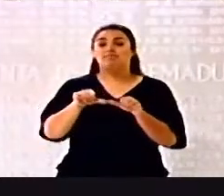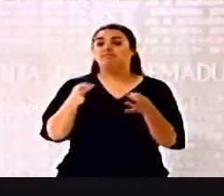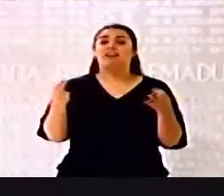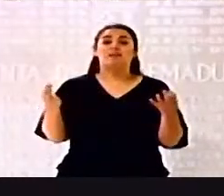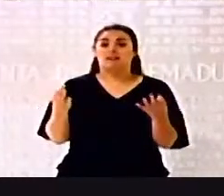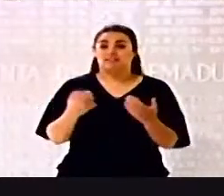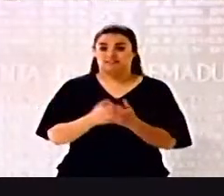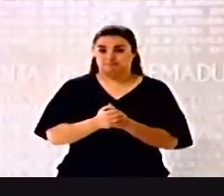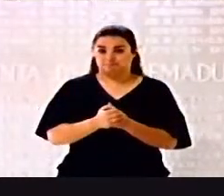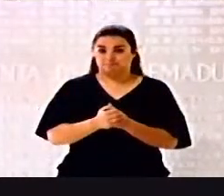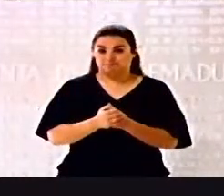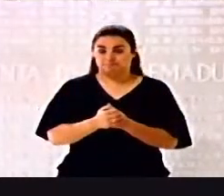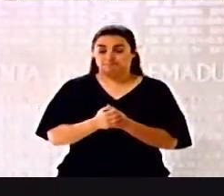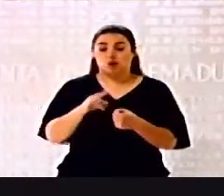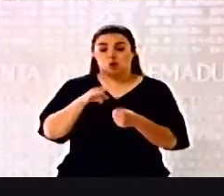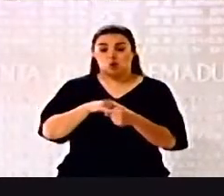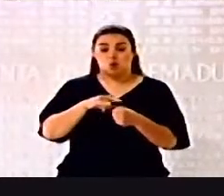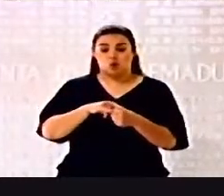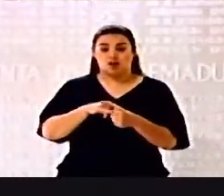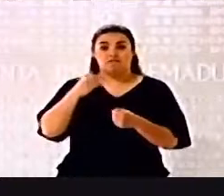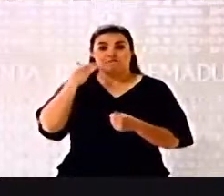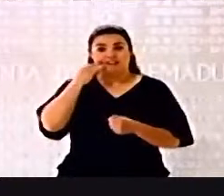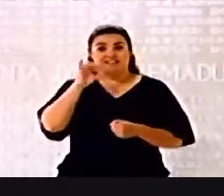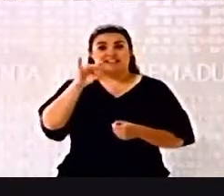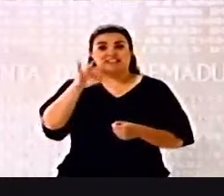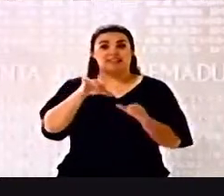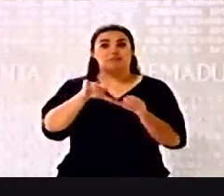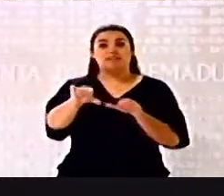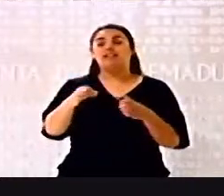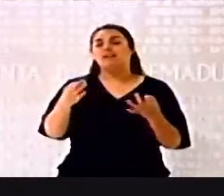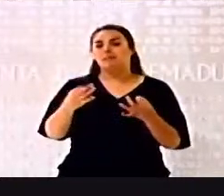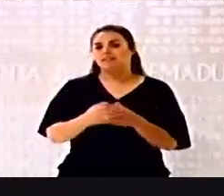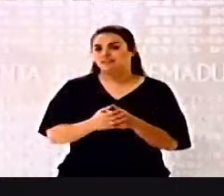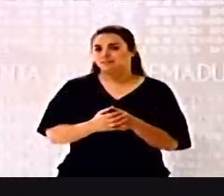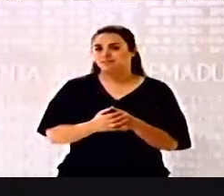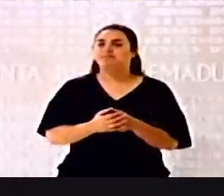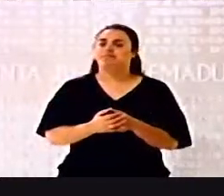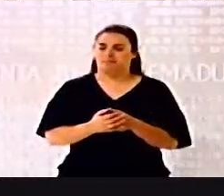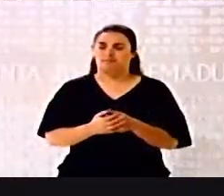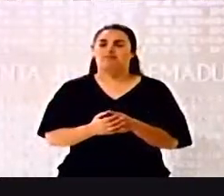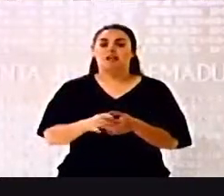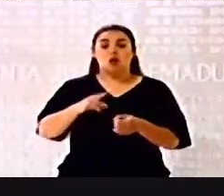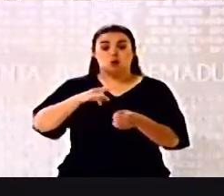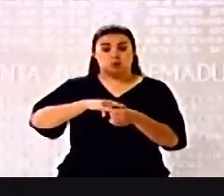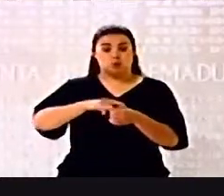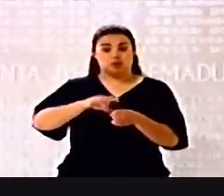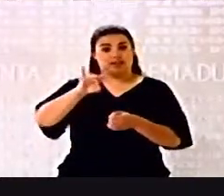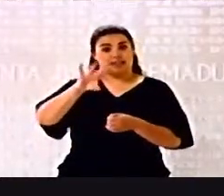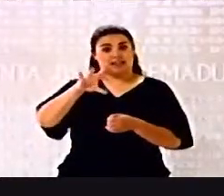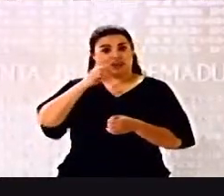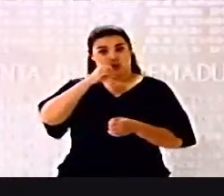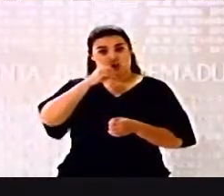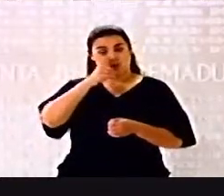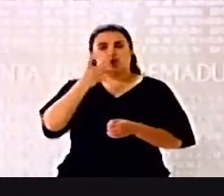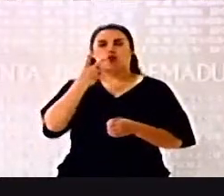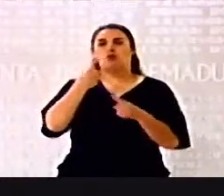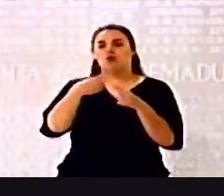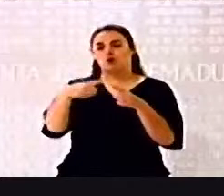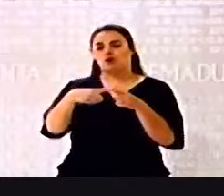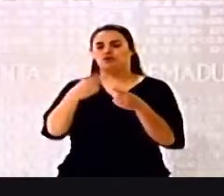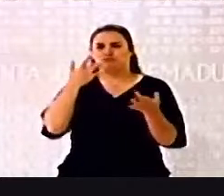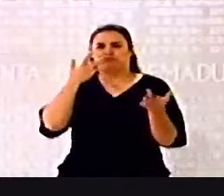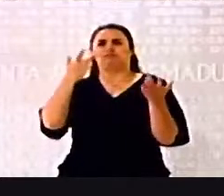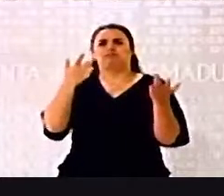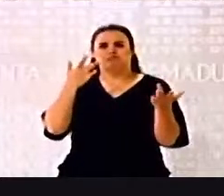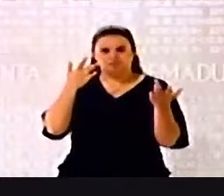¿Qué ocurre a partir del lunes día 15? A partir del lunes día 15 ocurren dos cosas